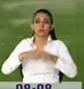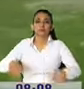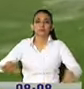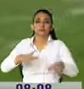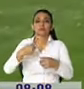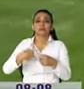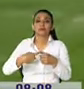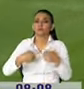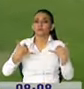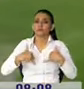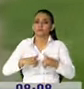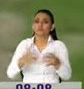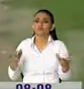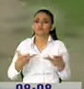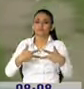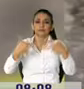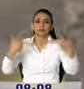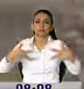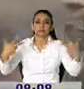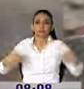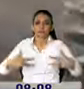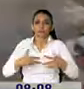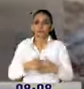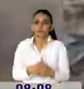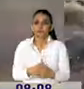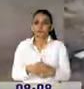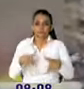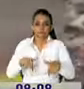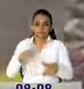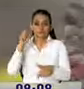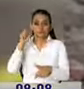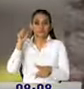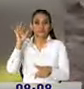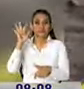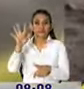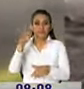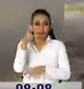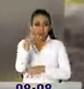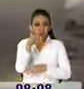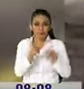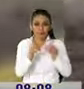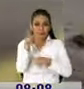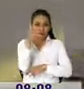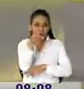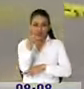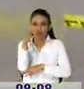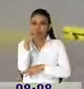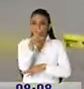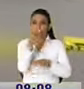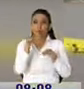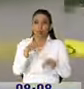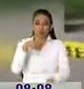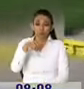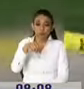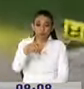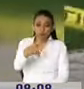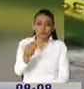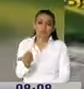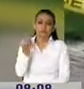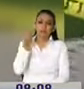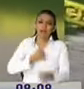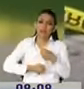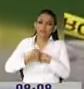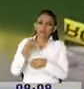capital, esta vez en el sector de Tío Gallo. A través de este video que fue grabado por los moradores, un paso peatonal construido hace varios